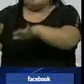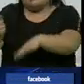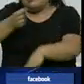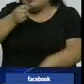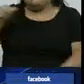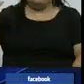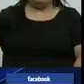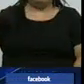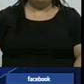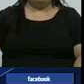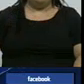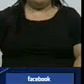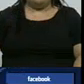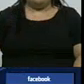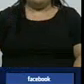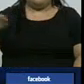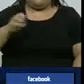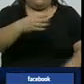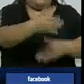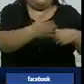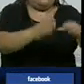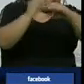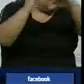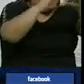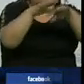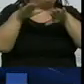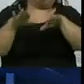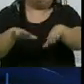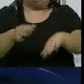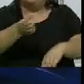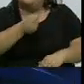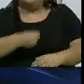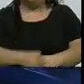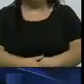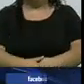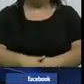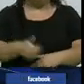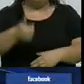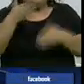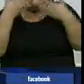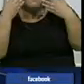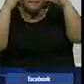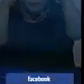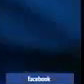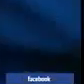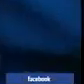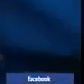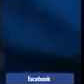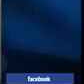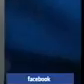informándonos desde nuestra sala de redacción. Gracias, Antonio, por el reporte. Feliz noche.